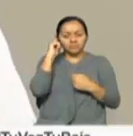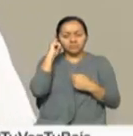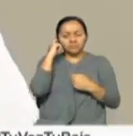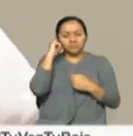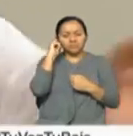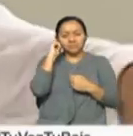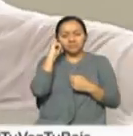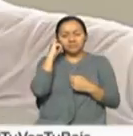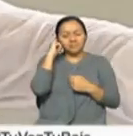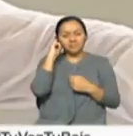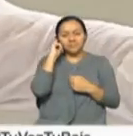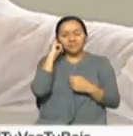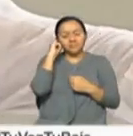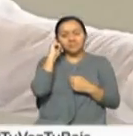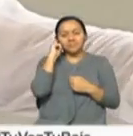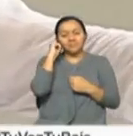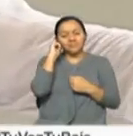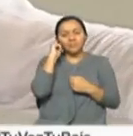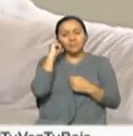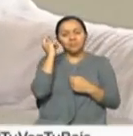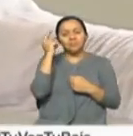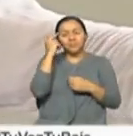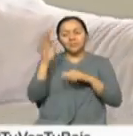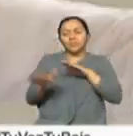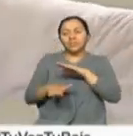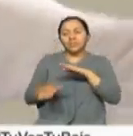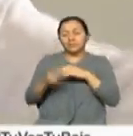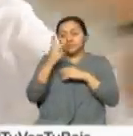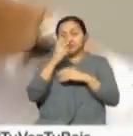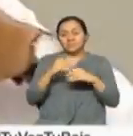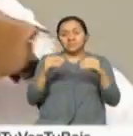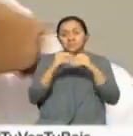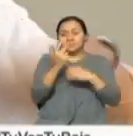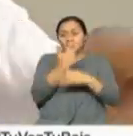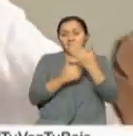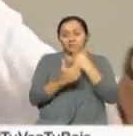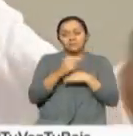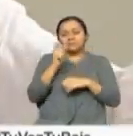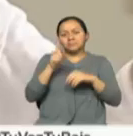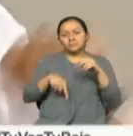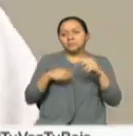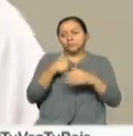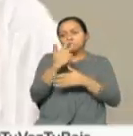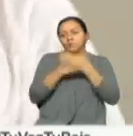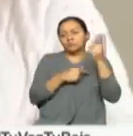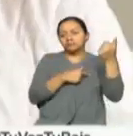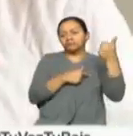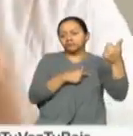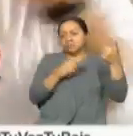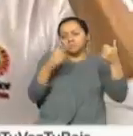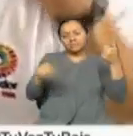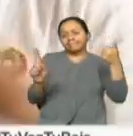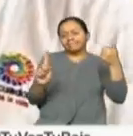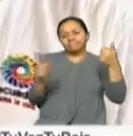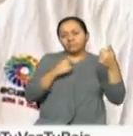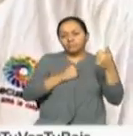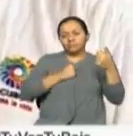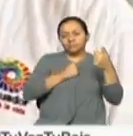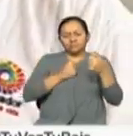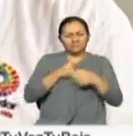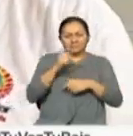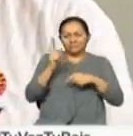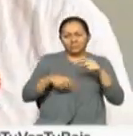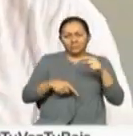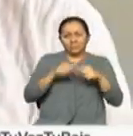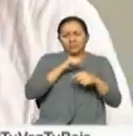inconscientemente, creer que los otros son inferiores y sus hijos no merecen lo que mis hijos sí merecen. No permitan que